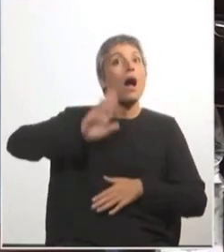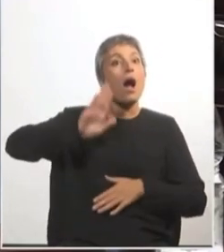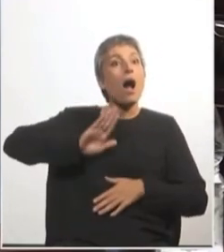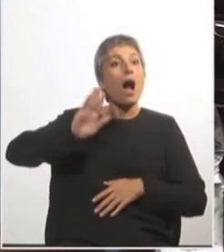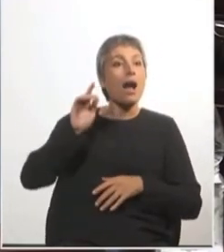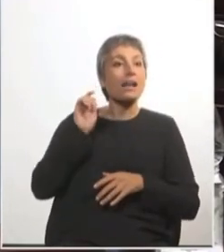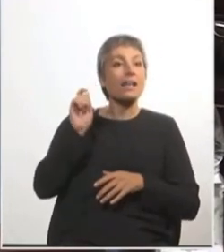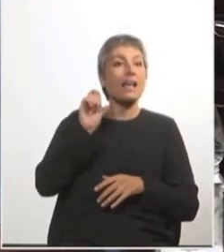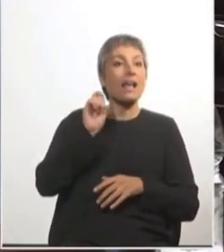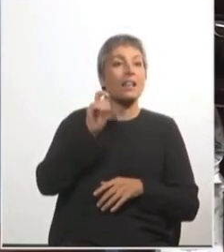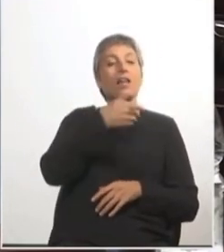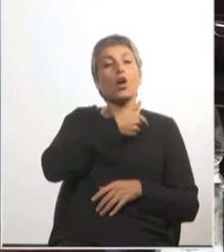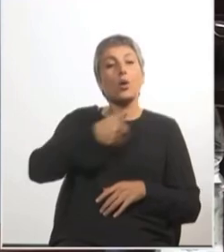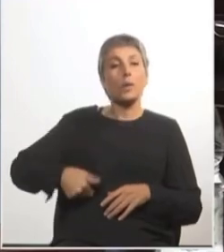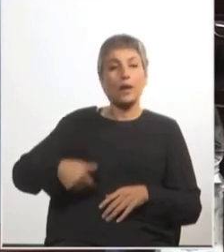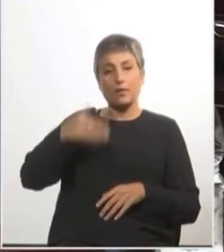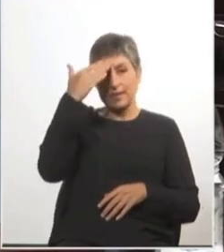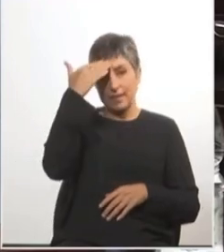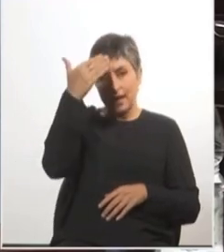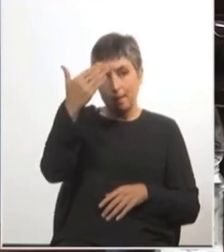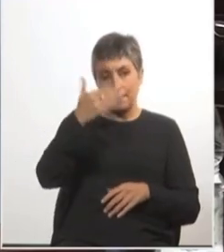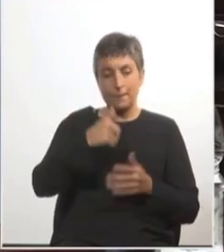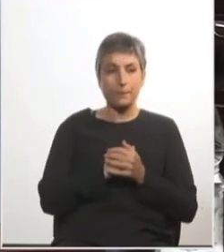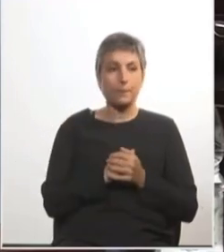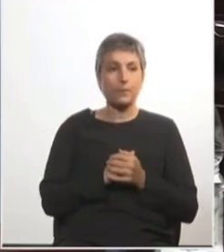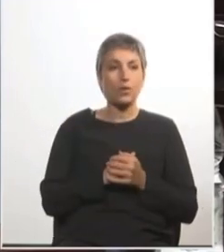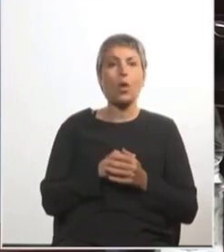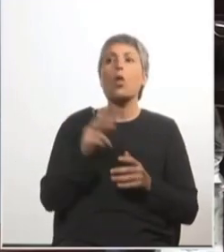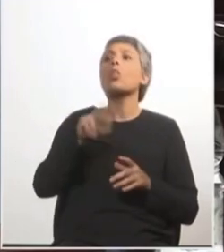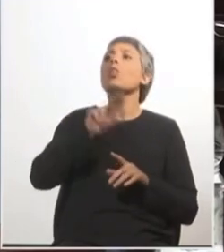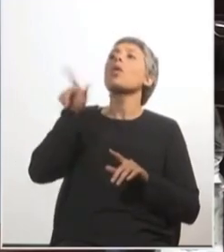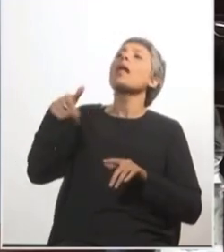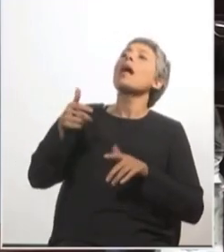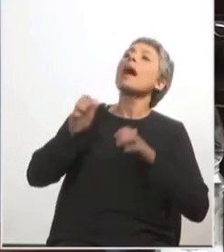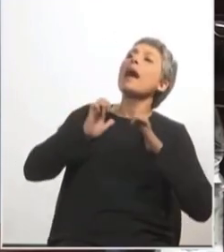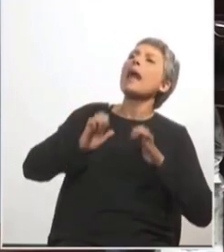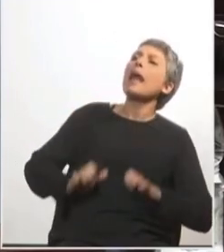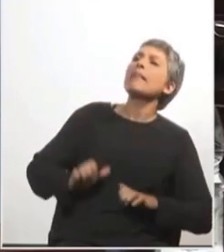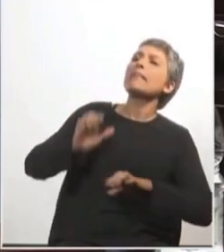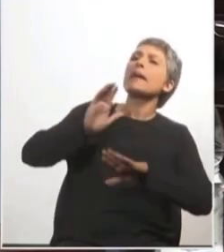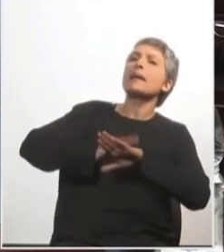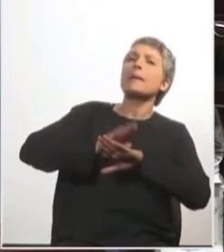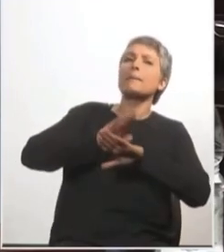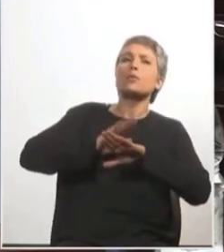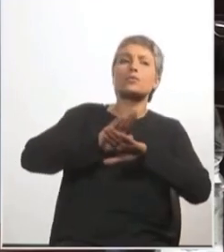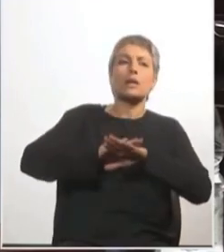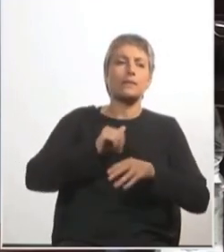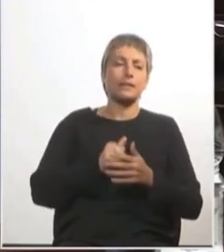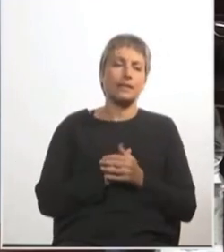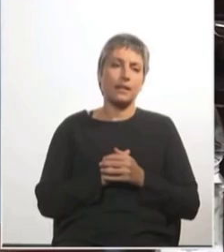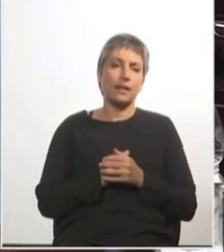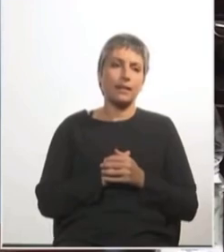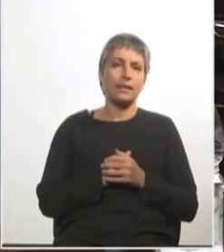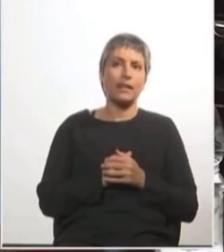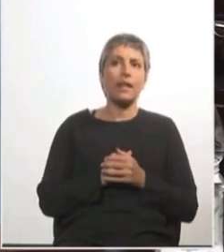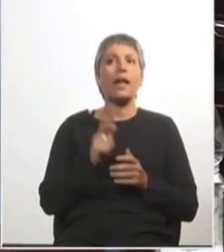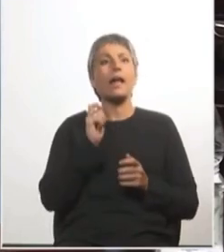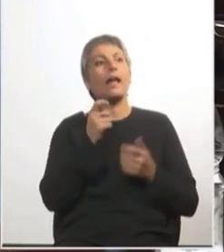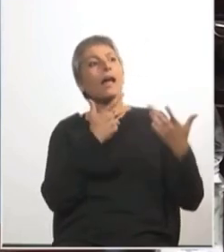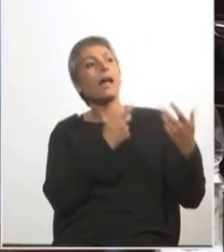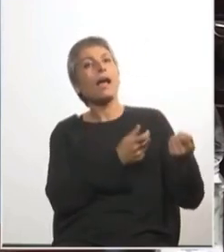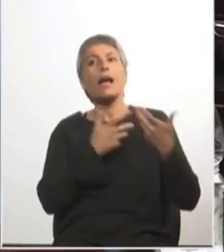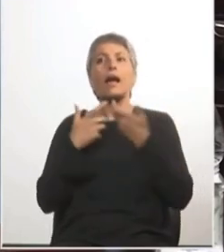fueron las del gobierno frente amplista. ¿Dónde estaba la ética de la responsabilidad ahí? ¿De qué lado